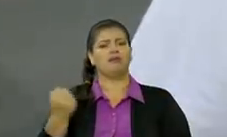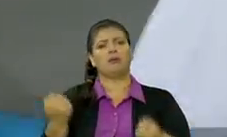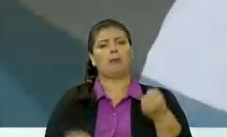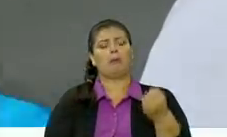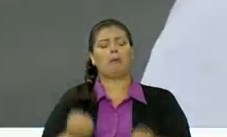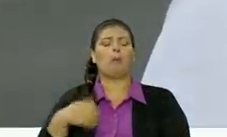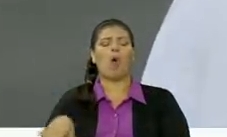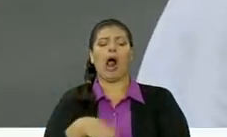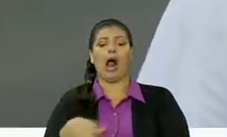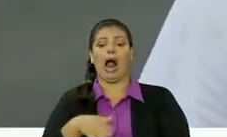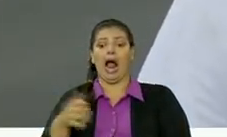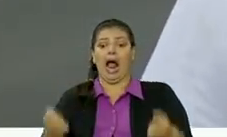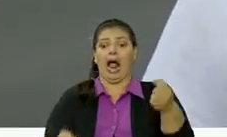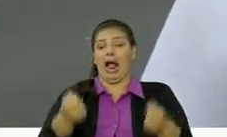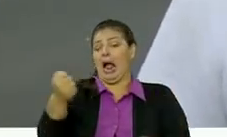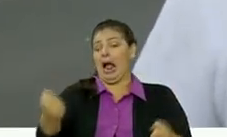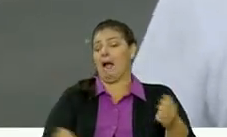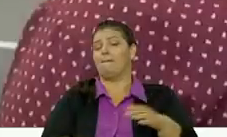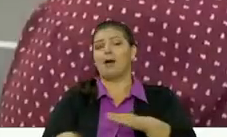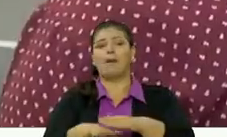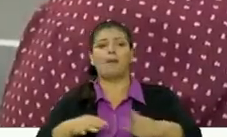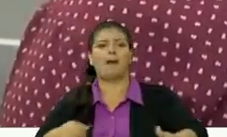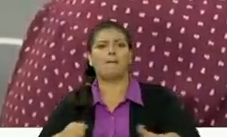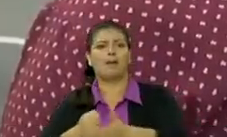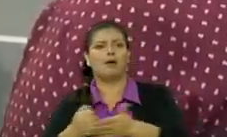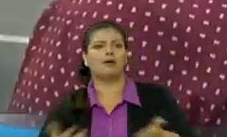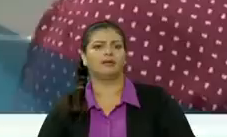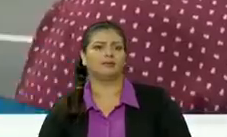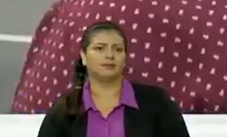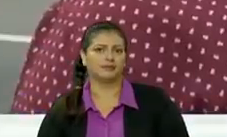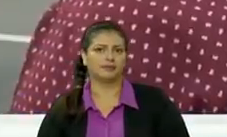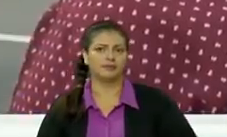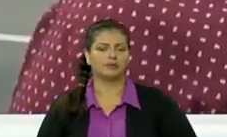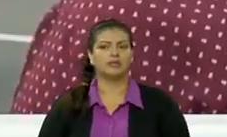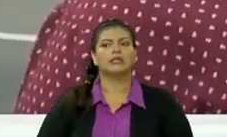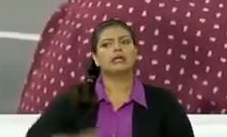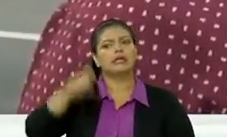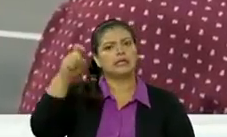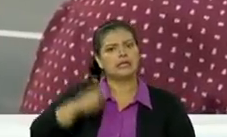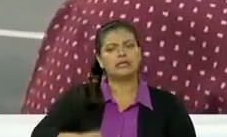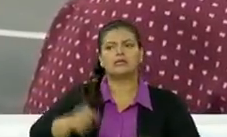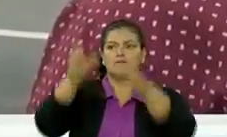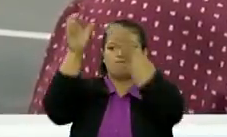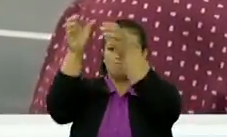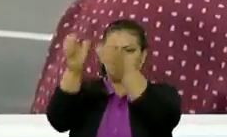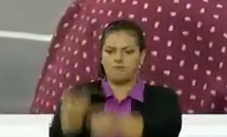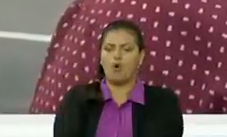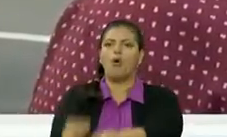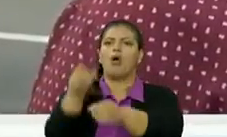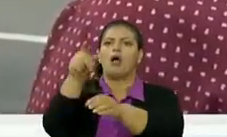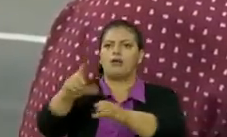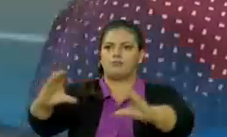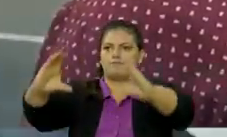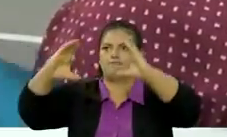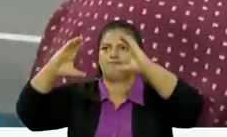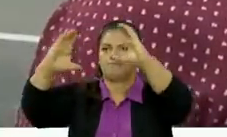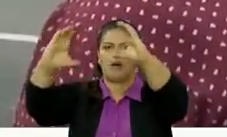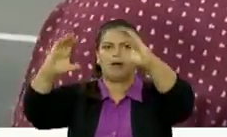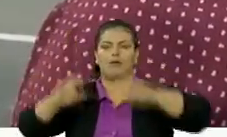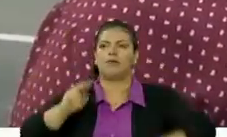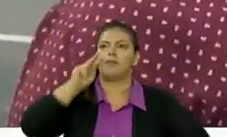velocidad, se va encima de eso, no hay cómo esquivar. La calle, que haya más señalética, me imagino ojo de